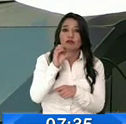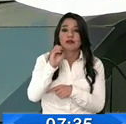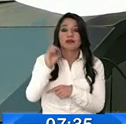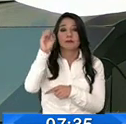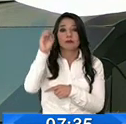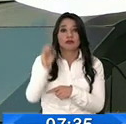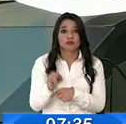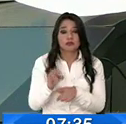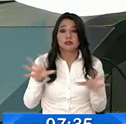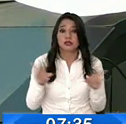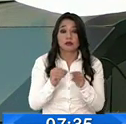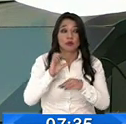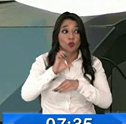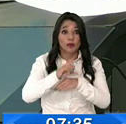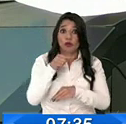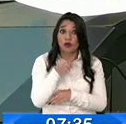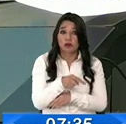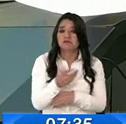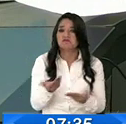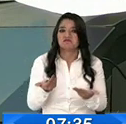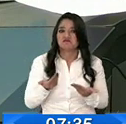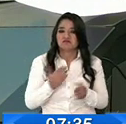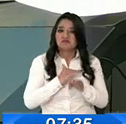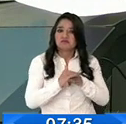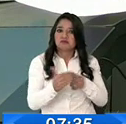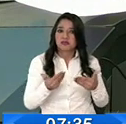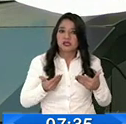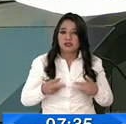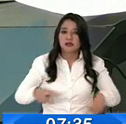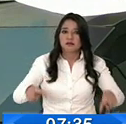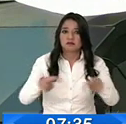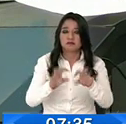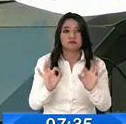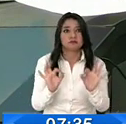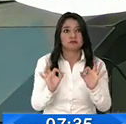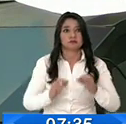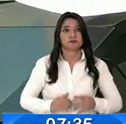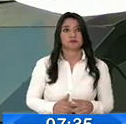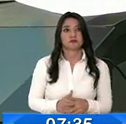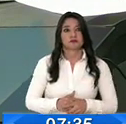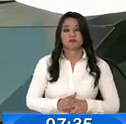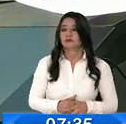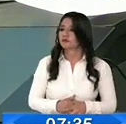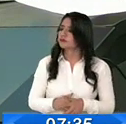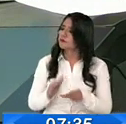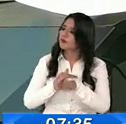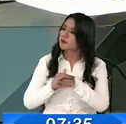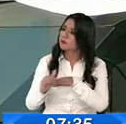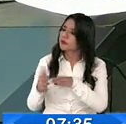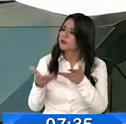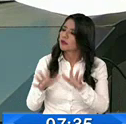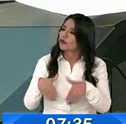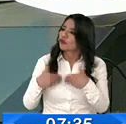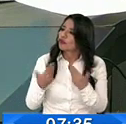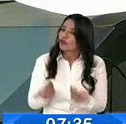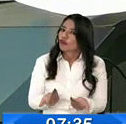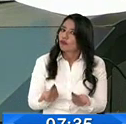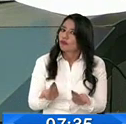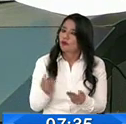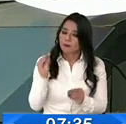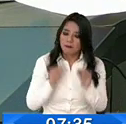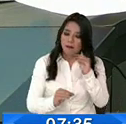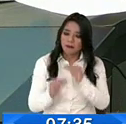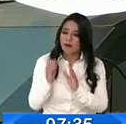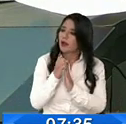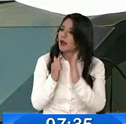del tejido empresarial ecuatoriano no hemos sido invitados de esa famosa mesa sino han sido invitados cómo se puede construir una agenda